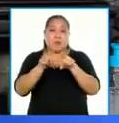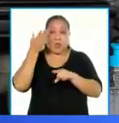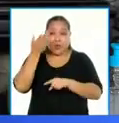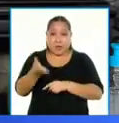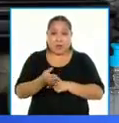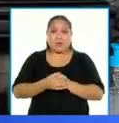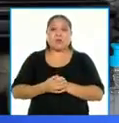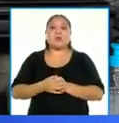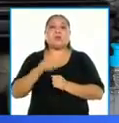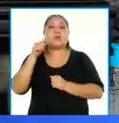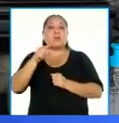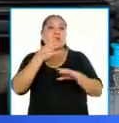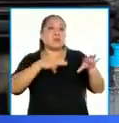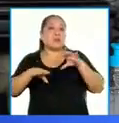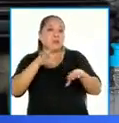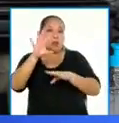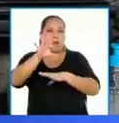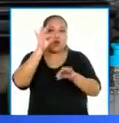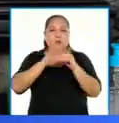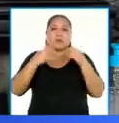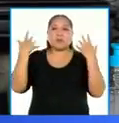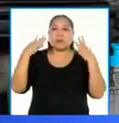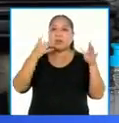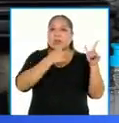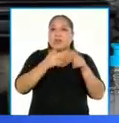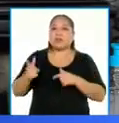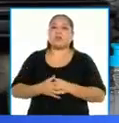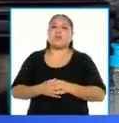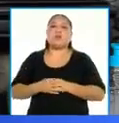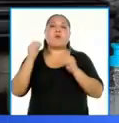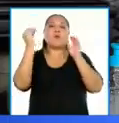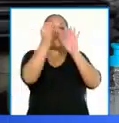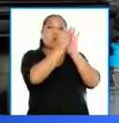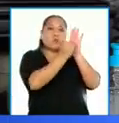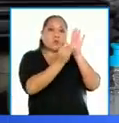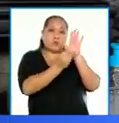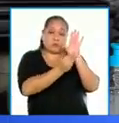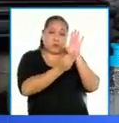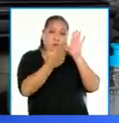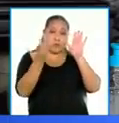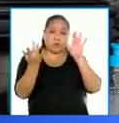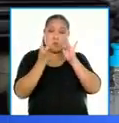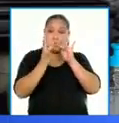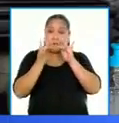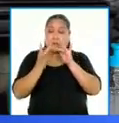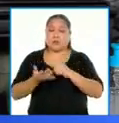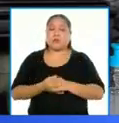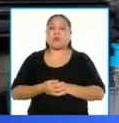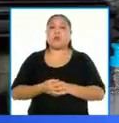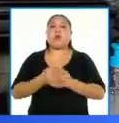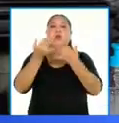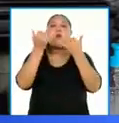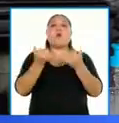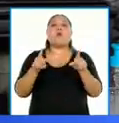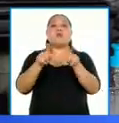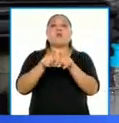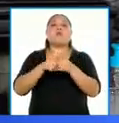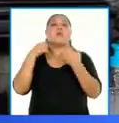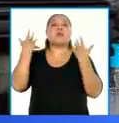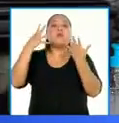Simultáneamente a las acciones que ustedes van a encontrar, que ya están difundidas a través de las redes, También hoy día